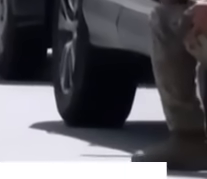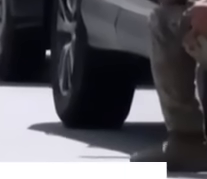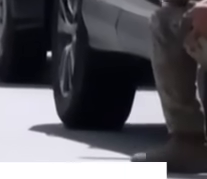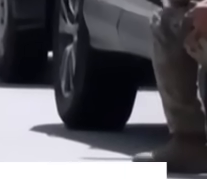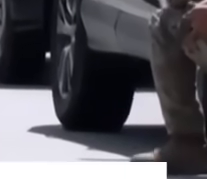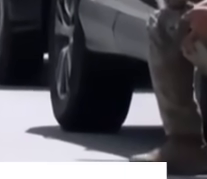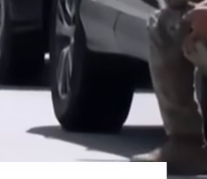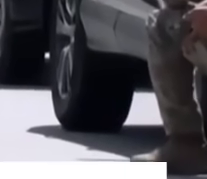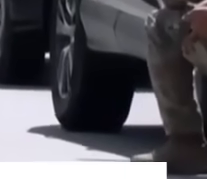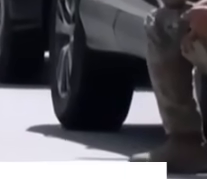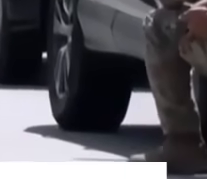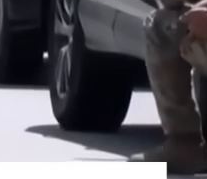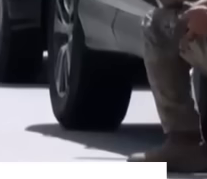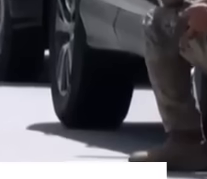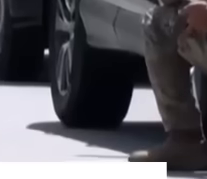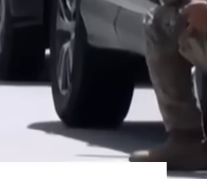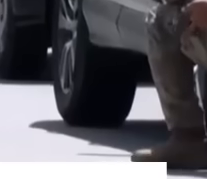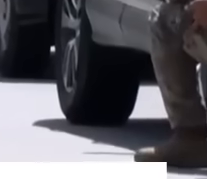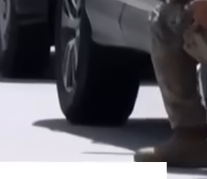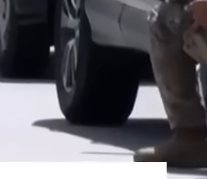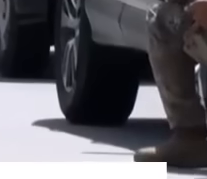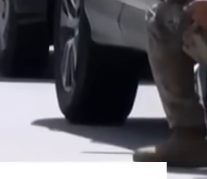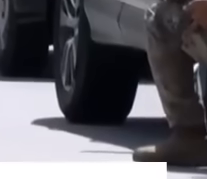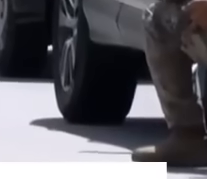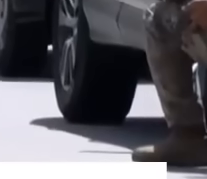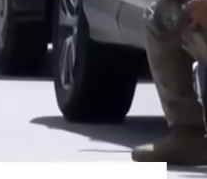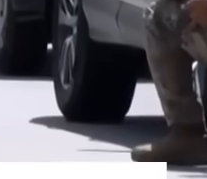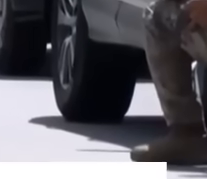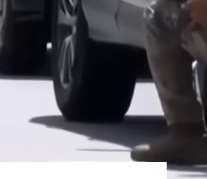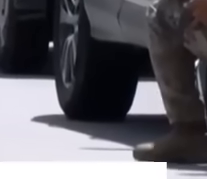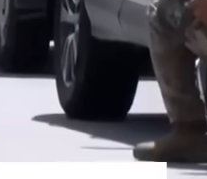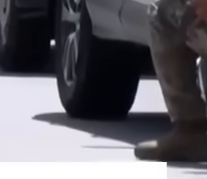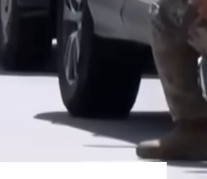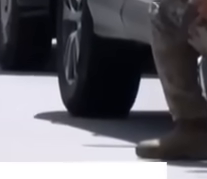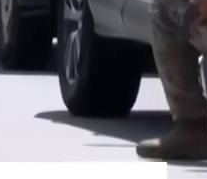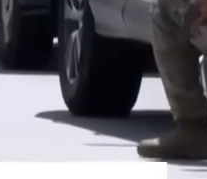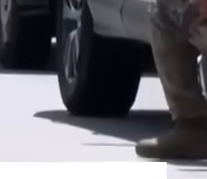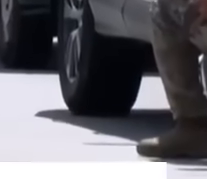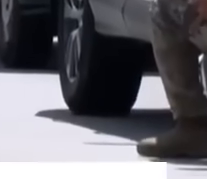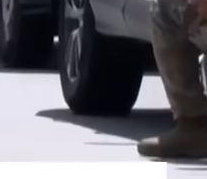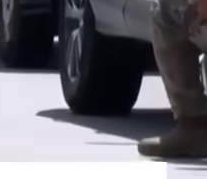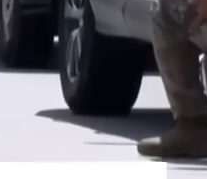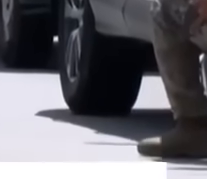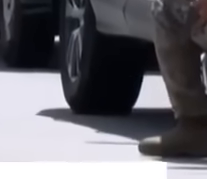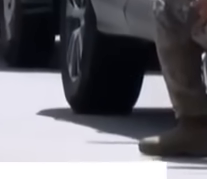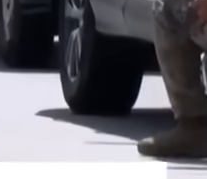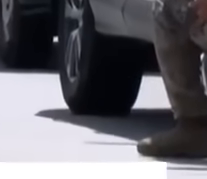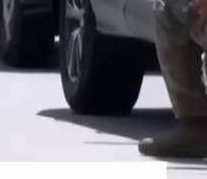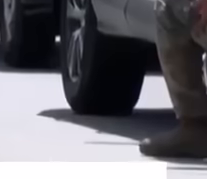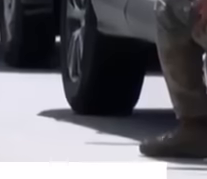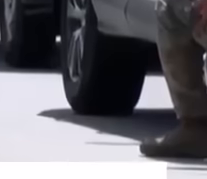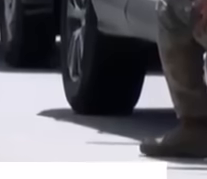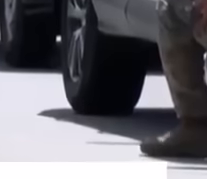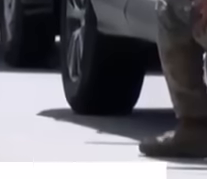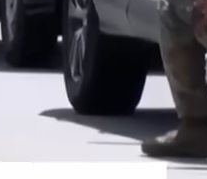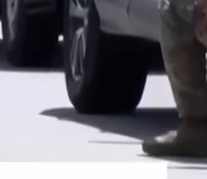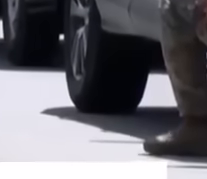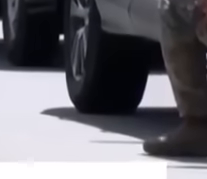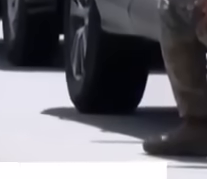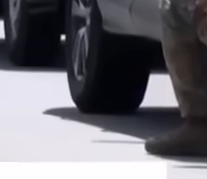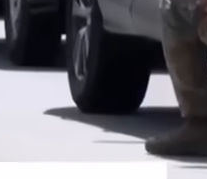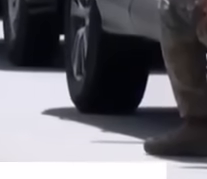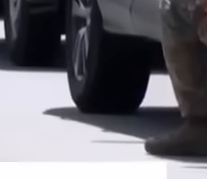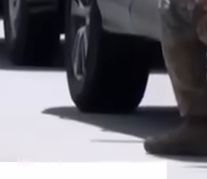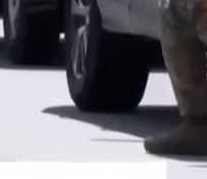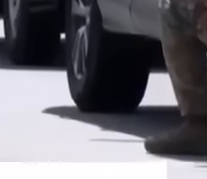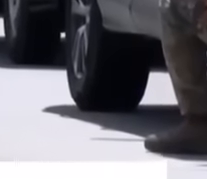ha tomado varias acciones desde que esto se ha estado registrando allí en la avenida Ricardo J. Alfaro. Recordemos que en primera instancia la